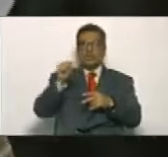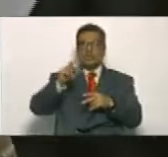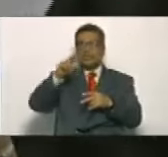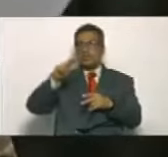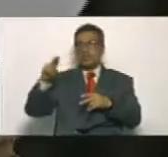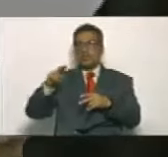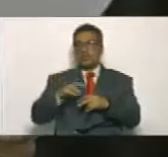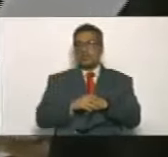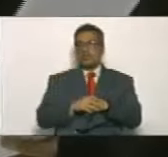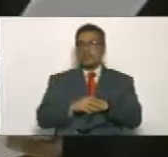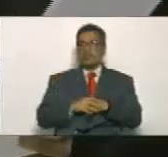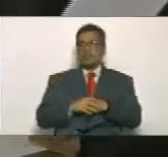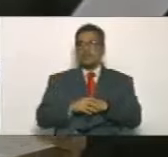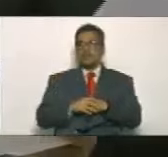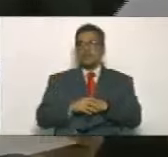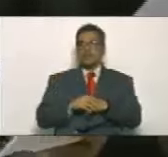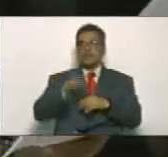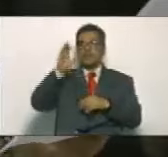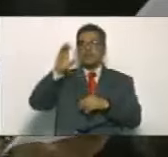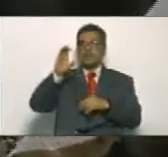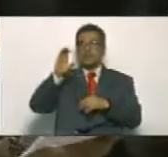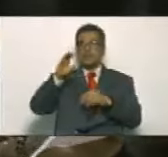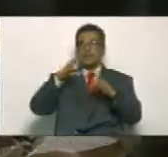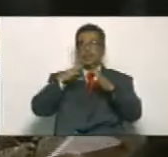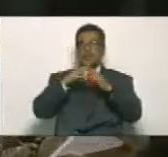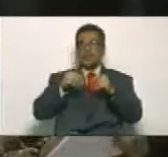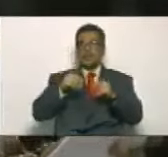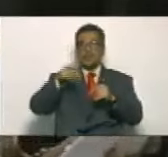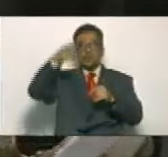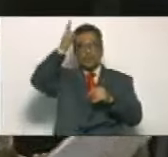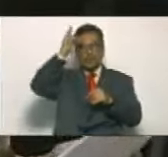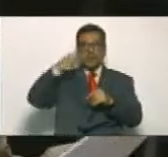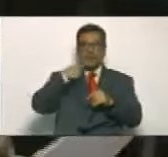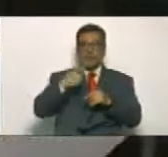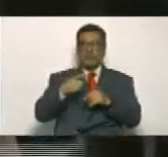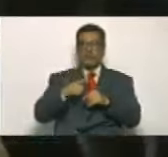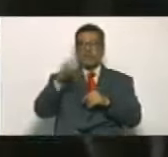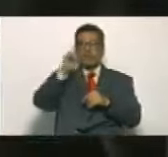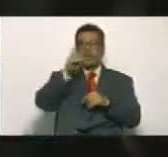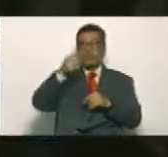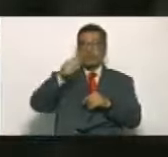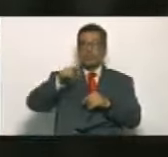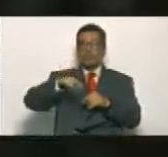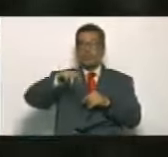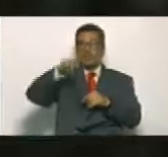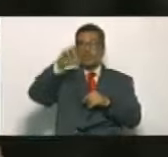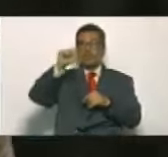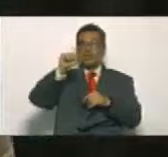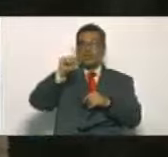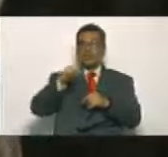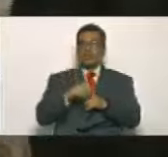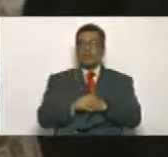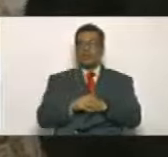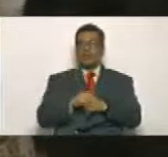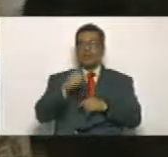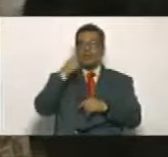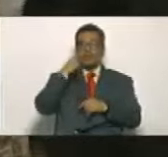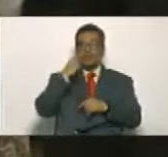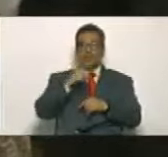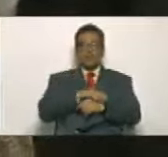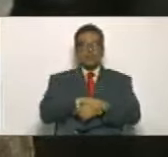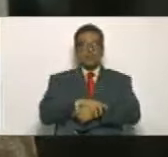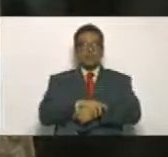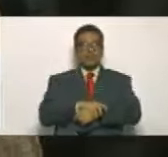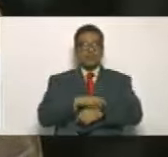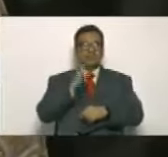Rodríguez. Patria para los indios, dijo Ezequiel Zamora. Entonces, fíjense querida ustedes. Querida